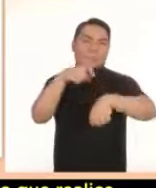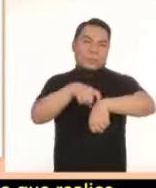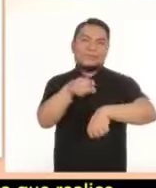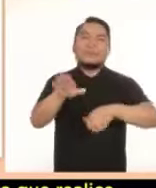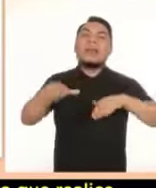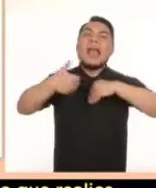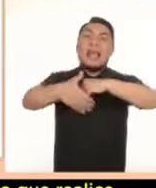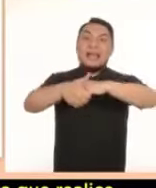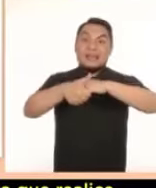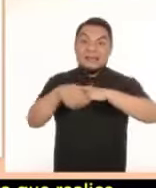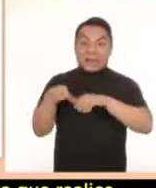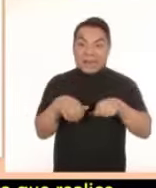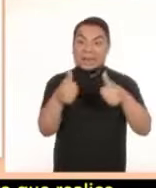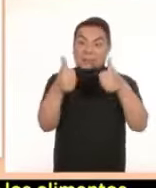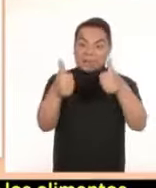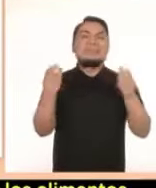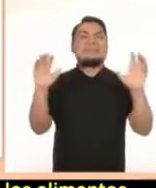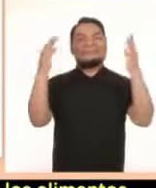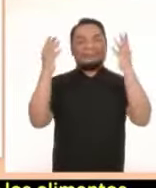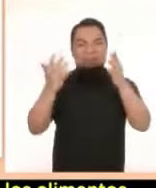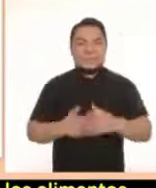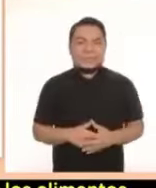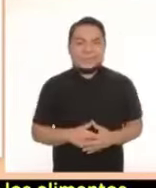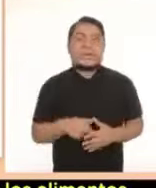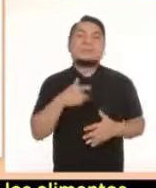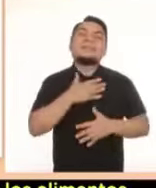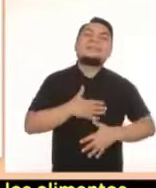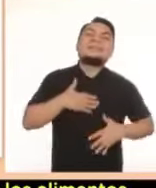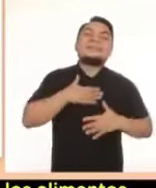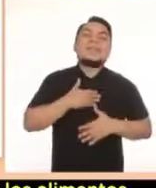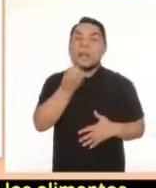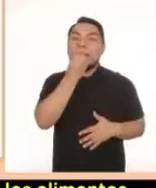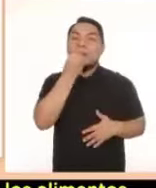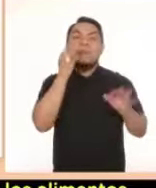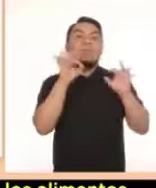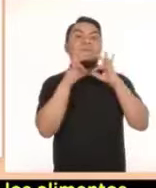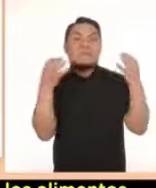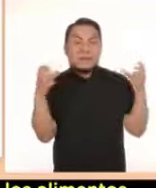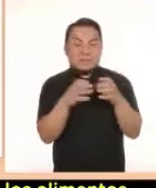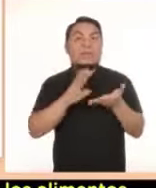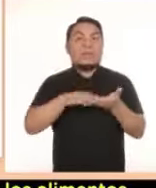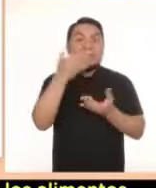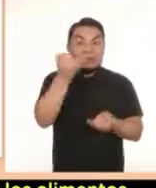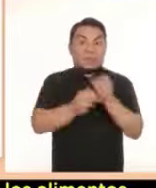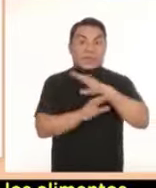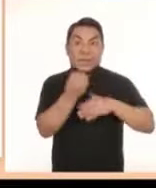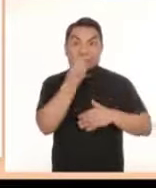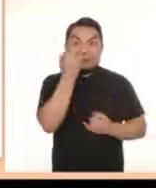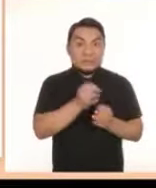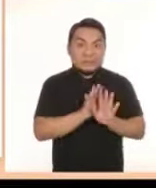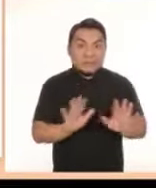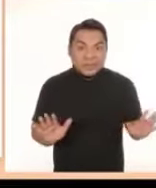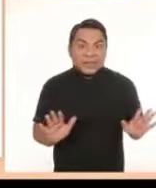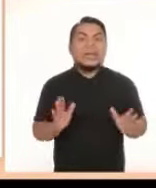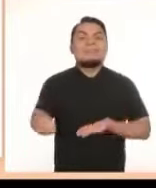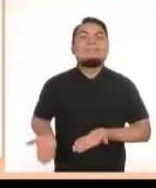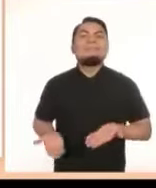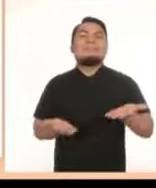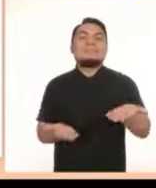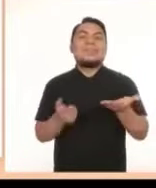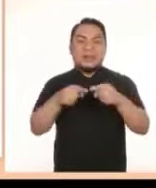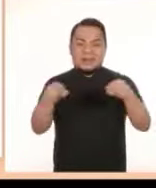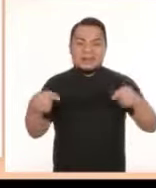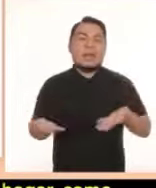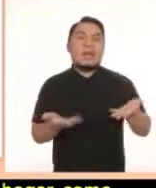felicite por cada logro que realice. Disfruten comer en familia. Después de terminar los alimentos, llevarlos individuales a